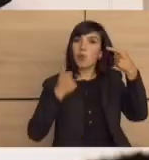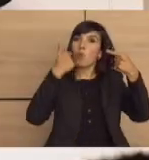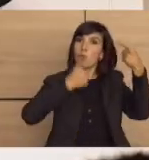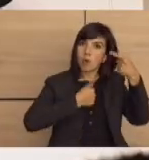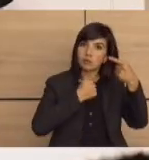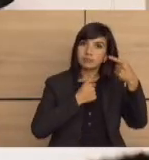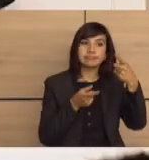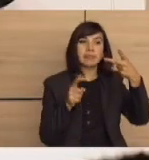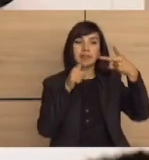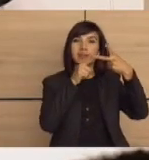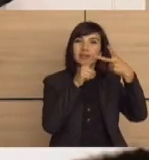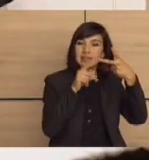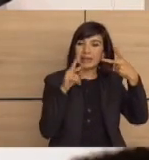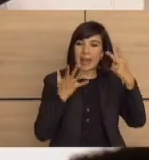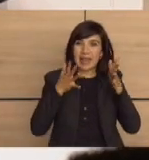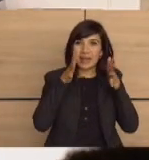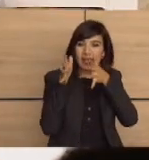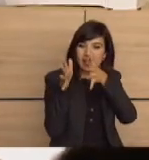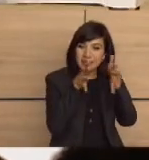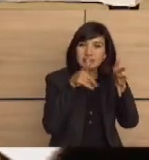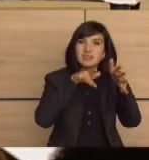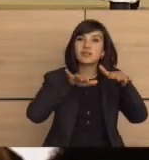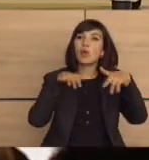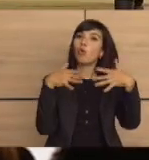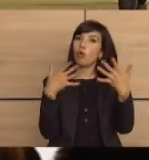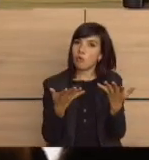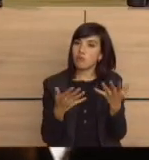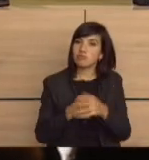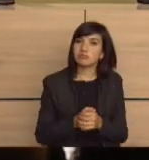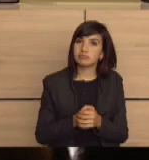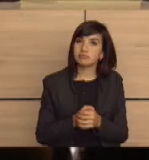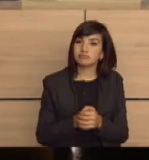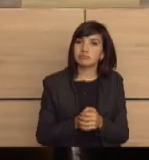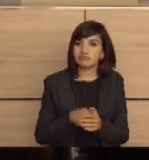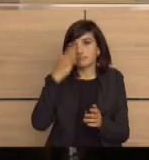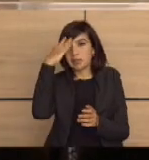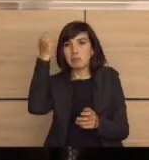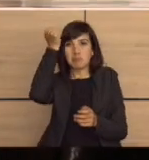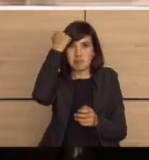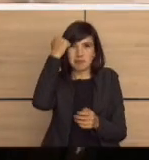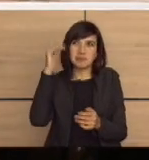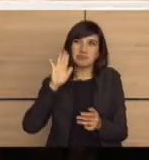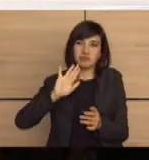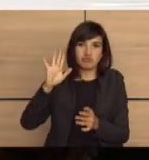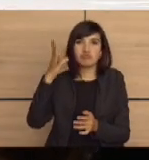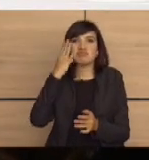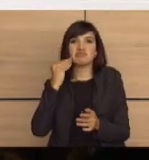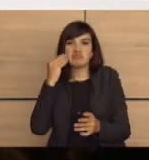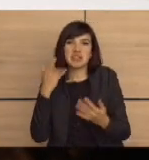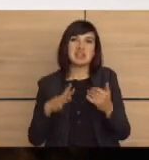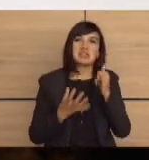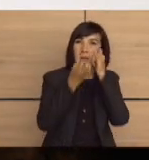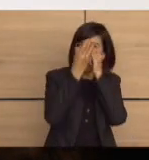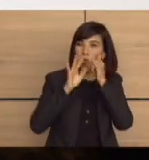enseñar, pues la mínima diferencia. Yo sé que los que están en educación tienen en eso toda una terminología y